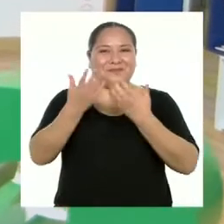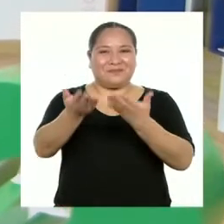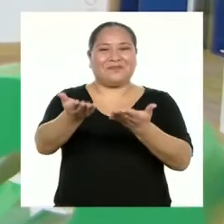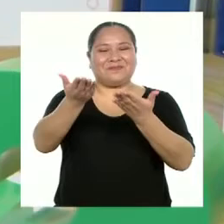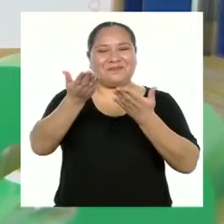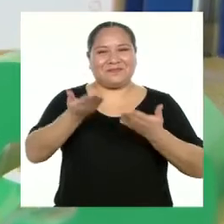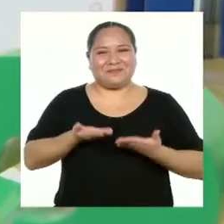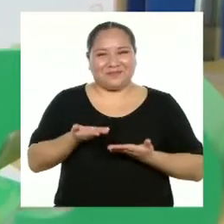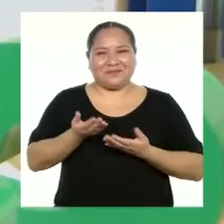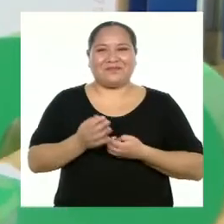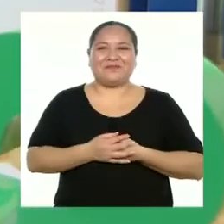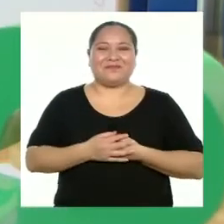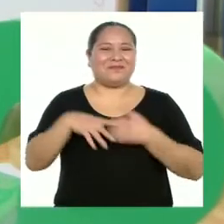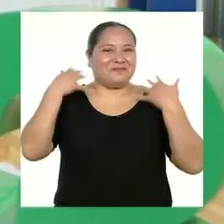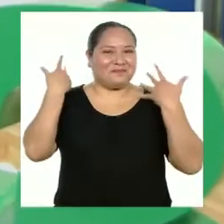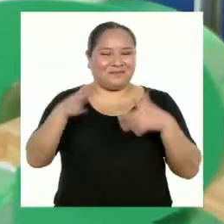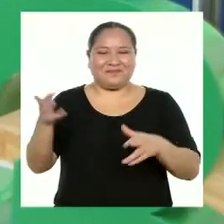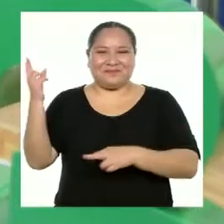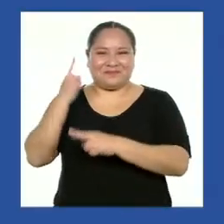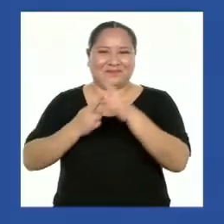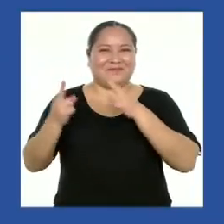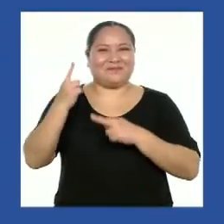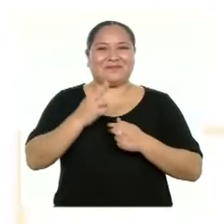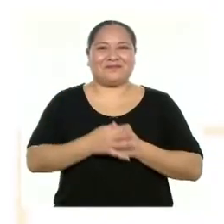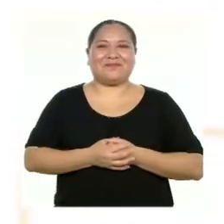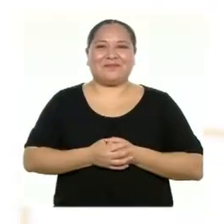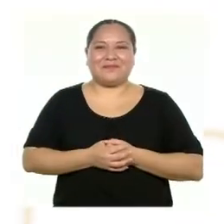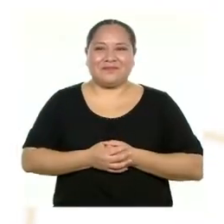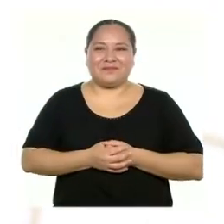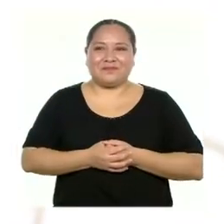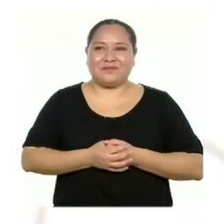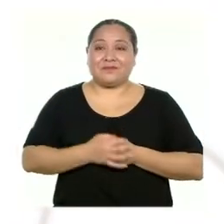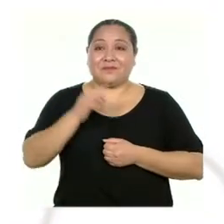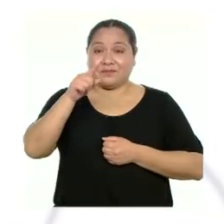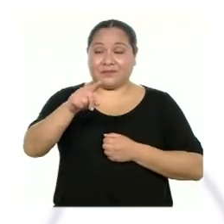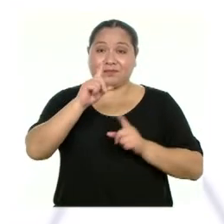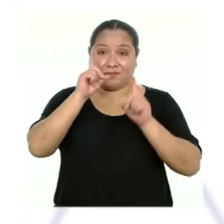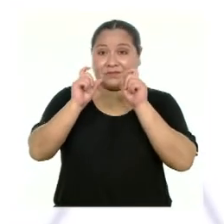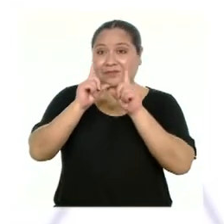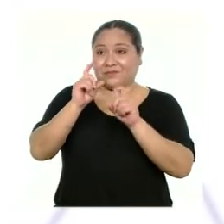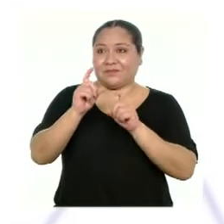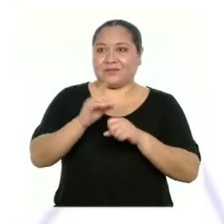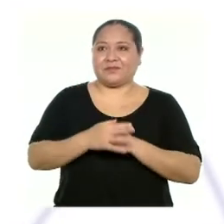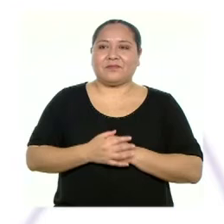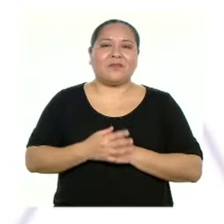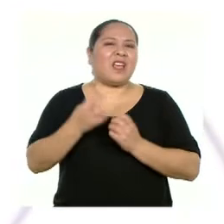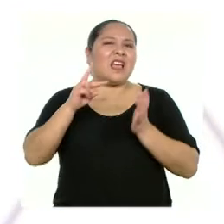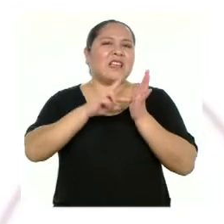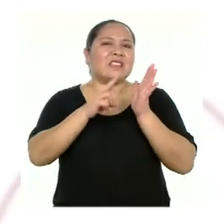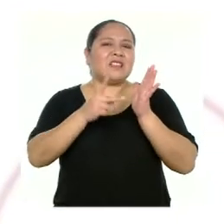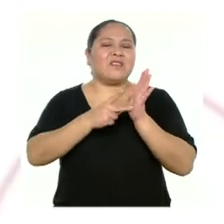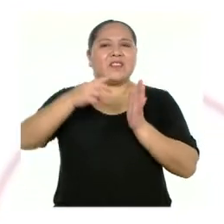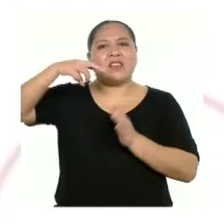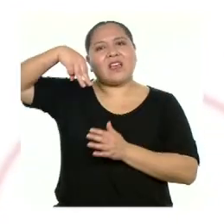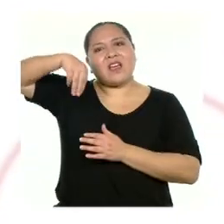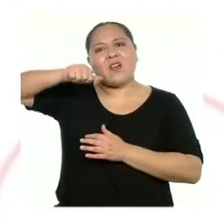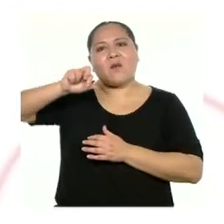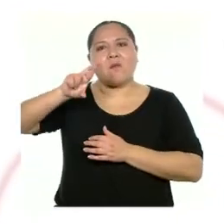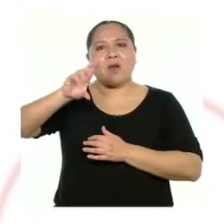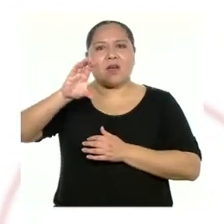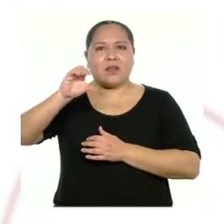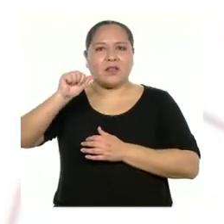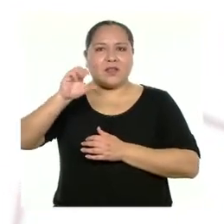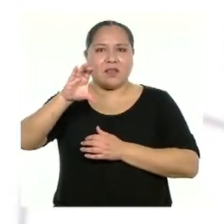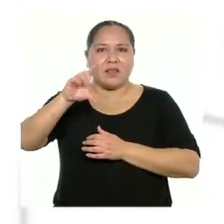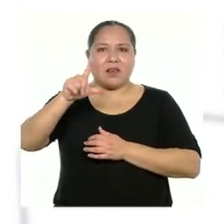Bienvenidas y bienvenidos. Ya estamos de vuelta. Sobre tus preguntas, ¿qué significa la marca de clase? ¿Y